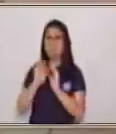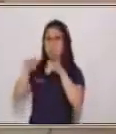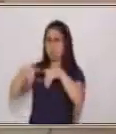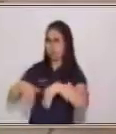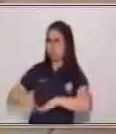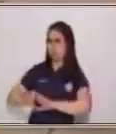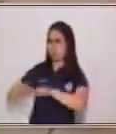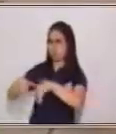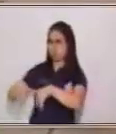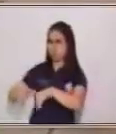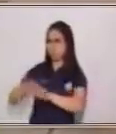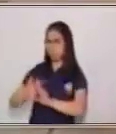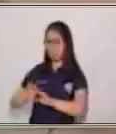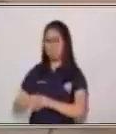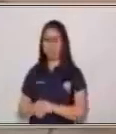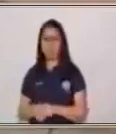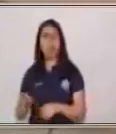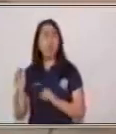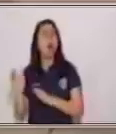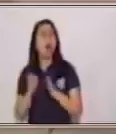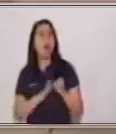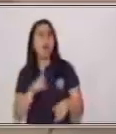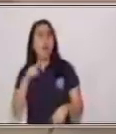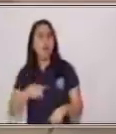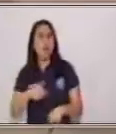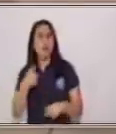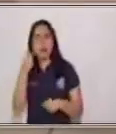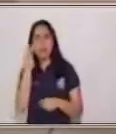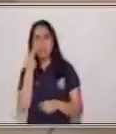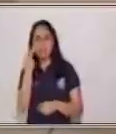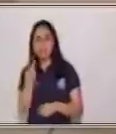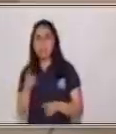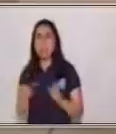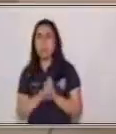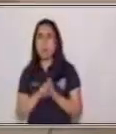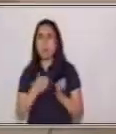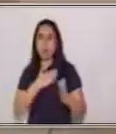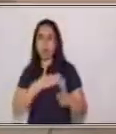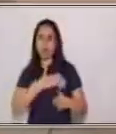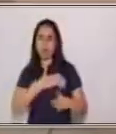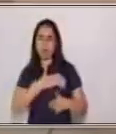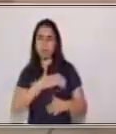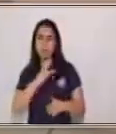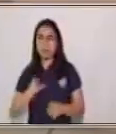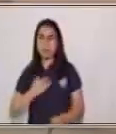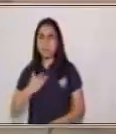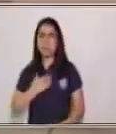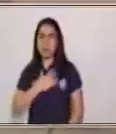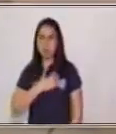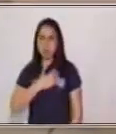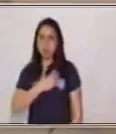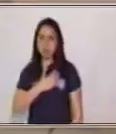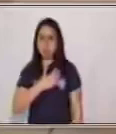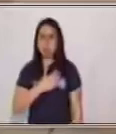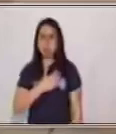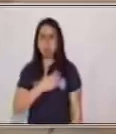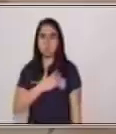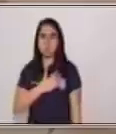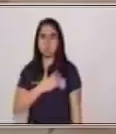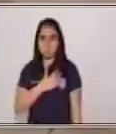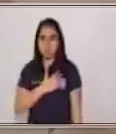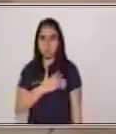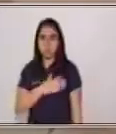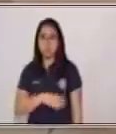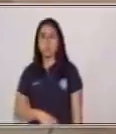latir. Ahora leamos esta otra parte del poema. Mi corazón se llena de agua con pececillos de sombra y